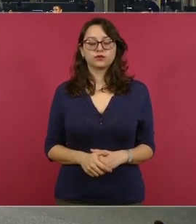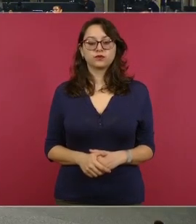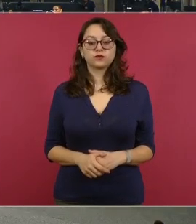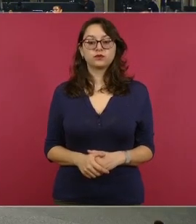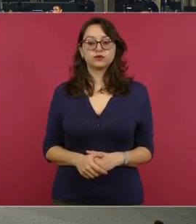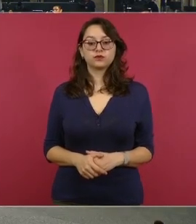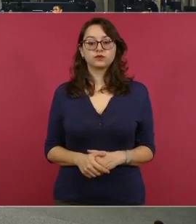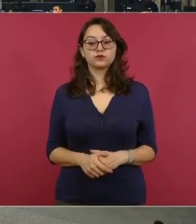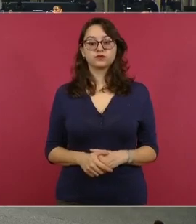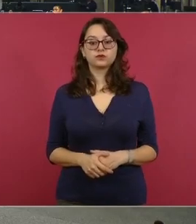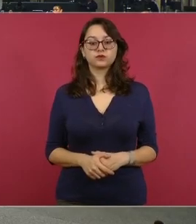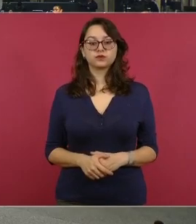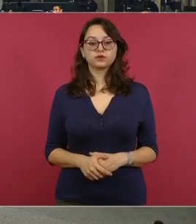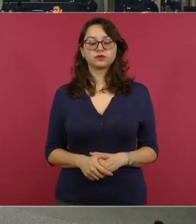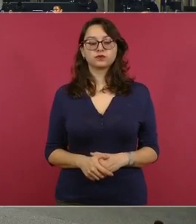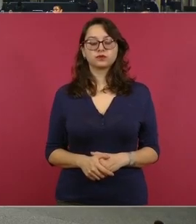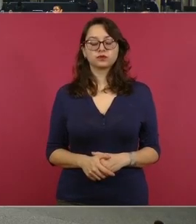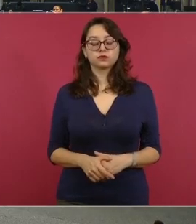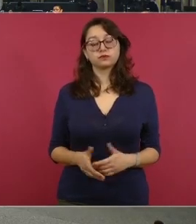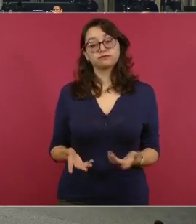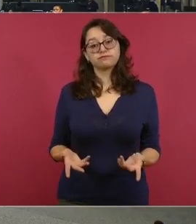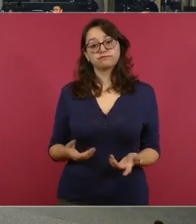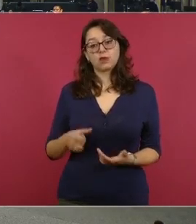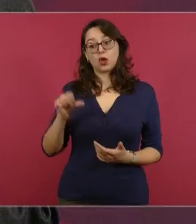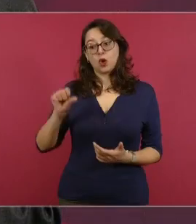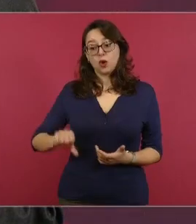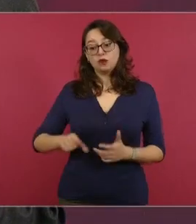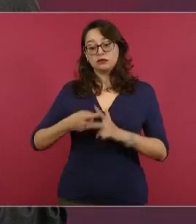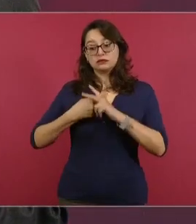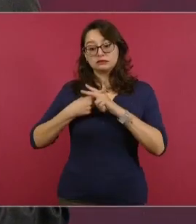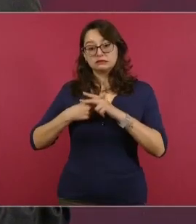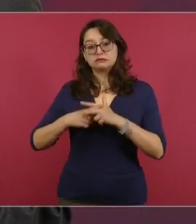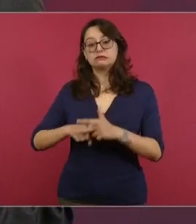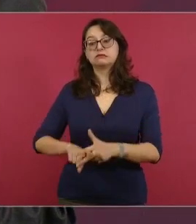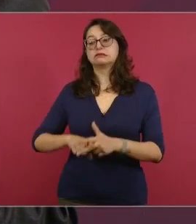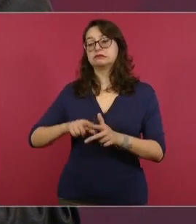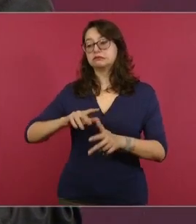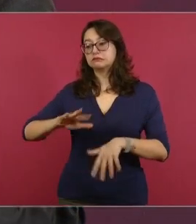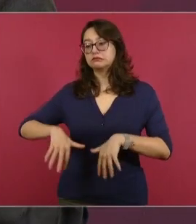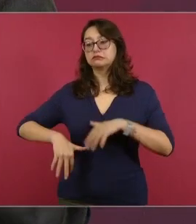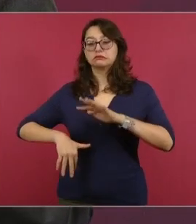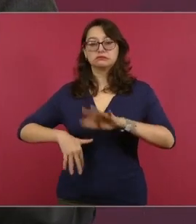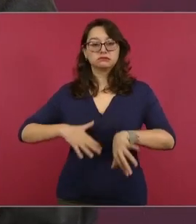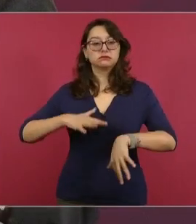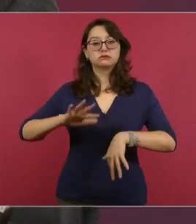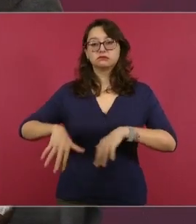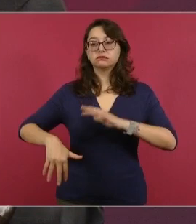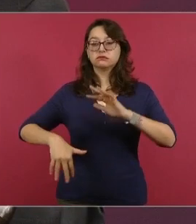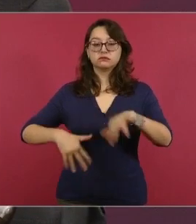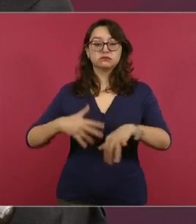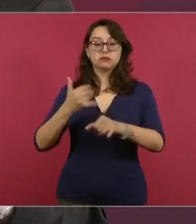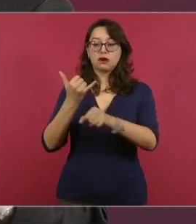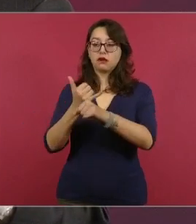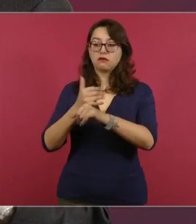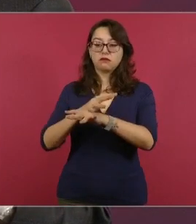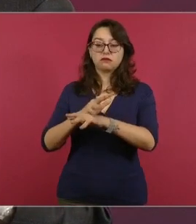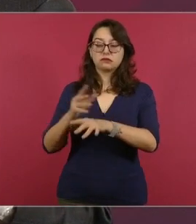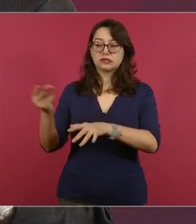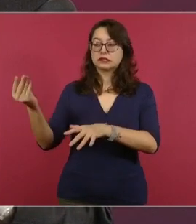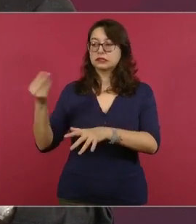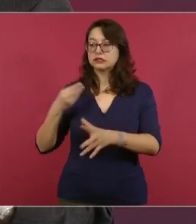pero estamos empezando a tener toda la información. Fue